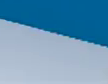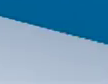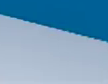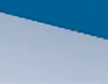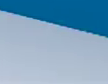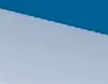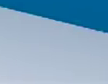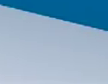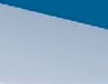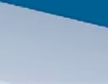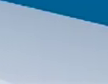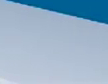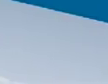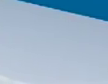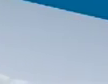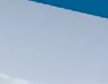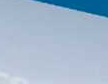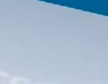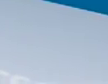públicas i